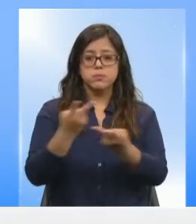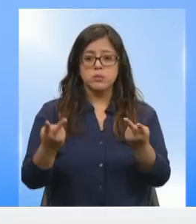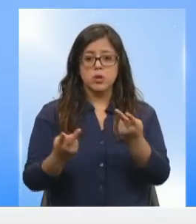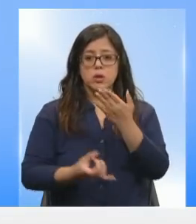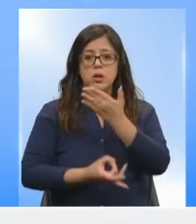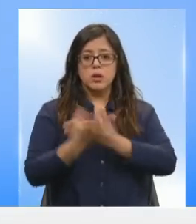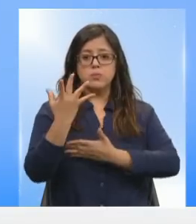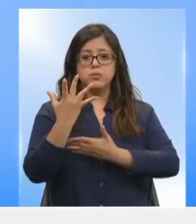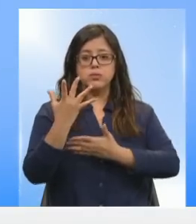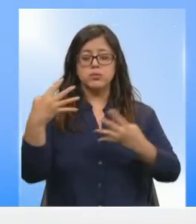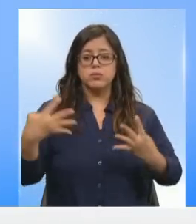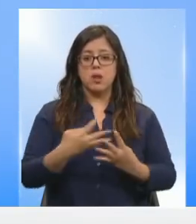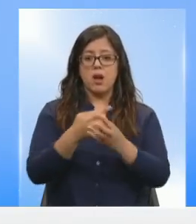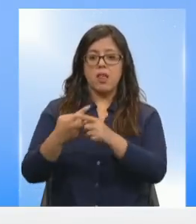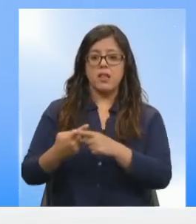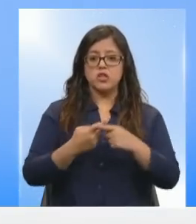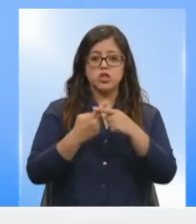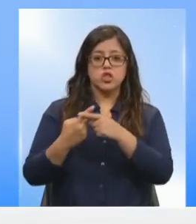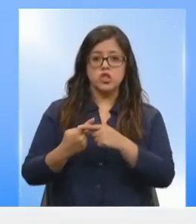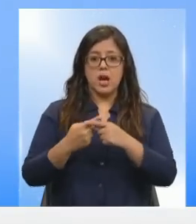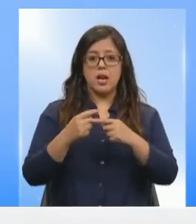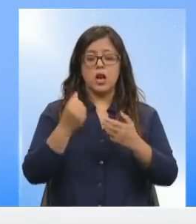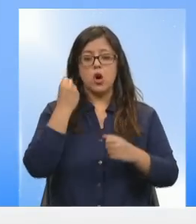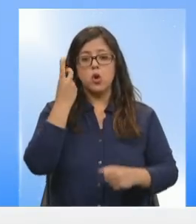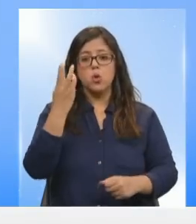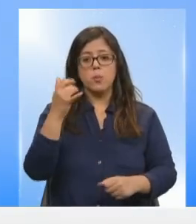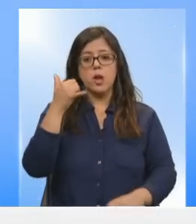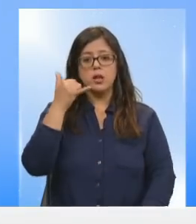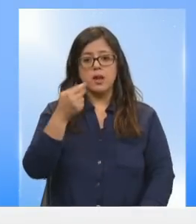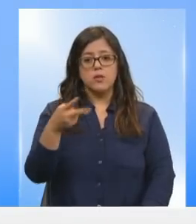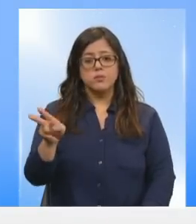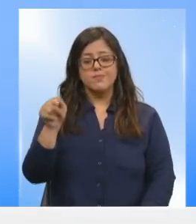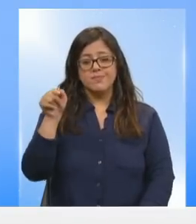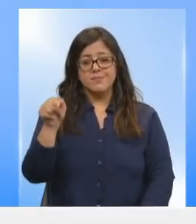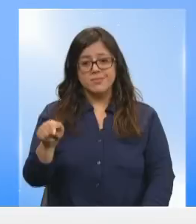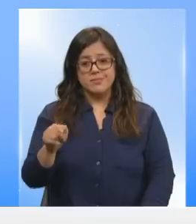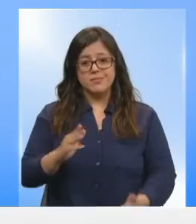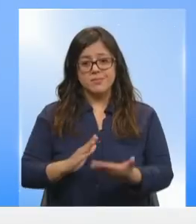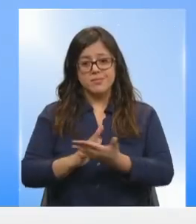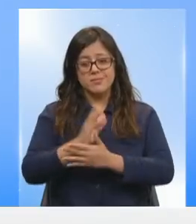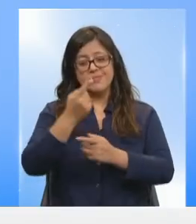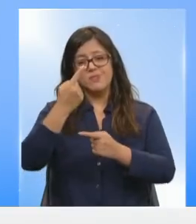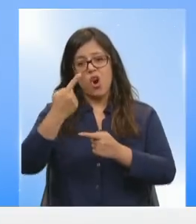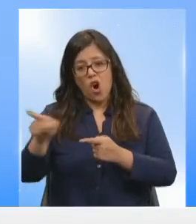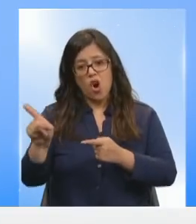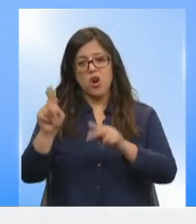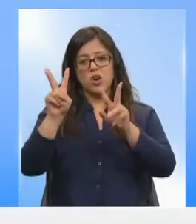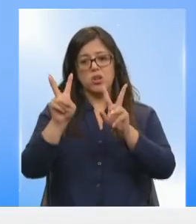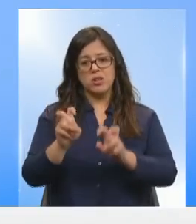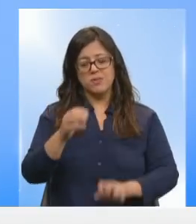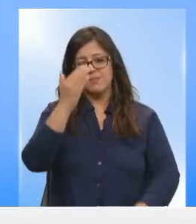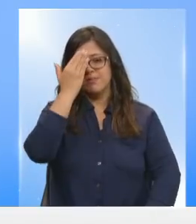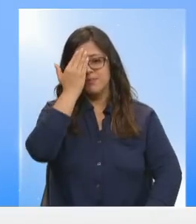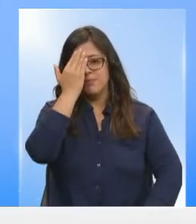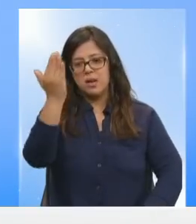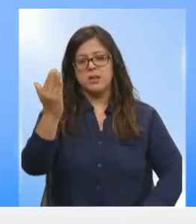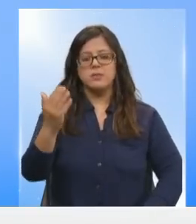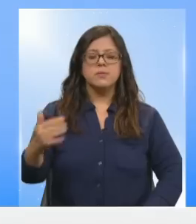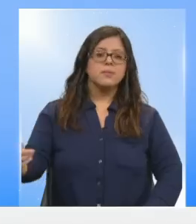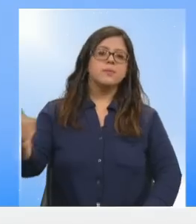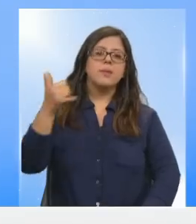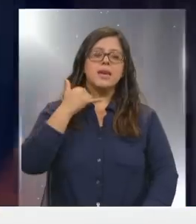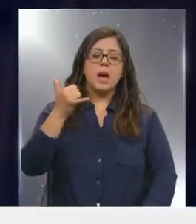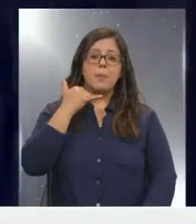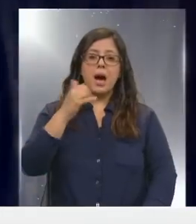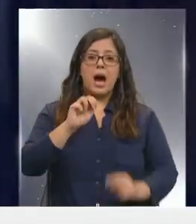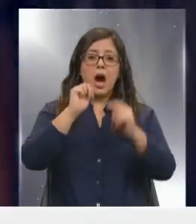de su auto robado con su número de teléfono. Ahí comenzó otra pesadilla. Me llamaron al